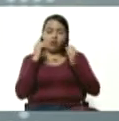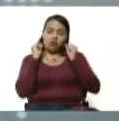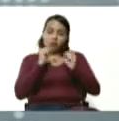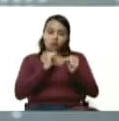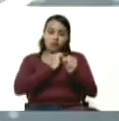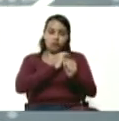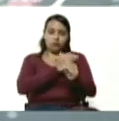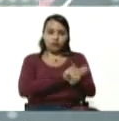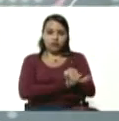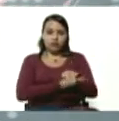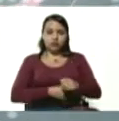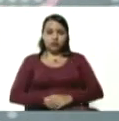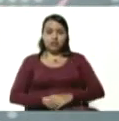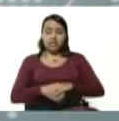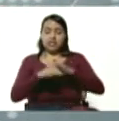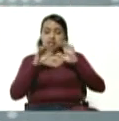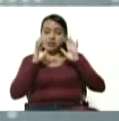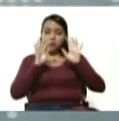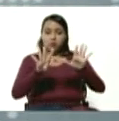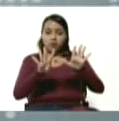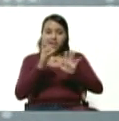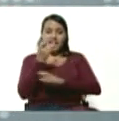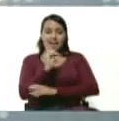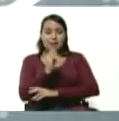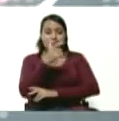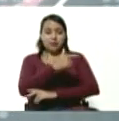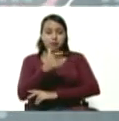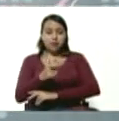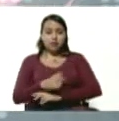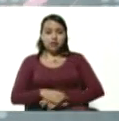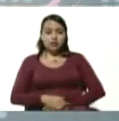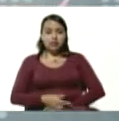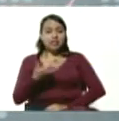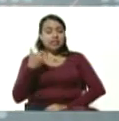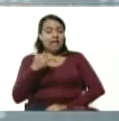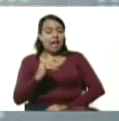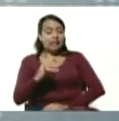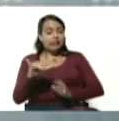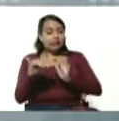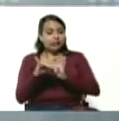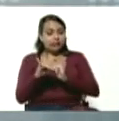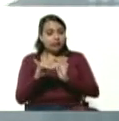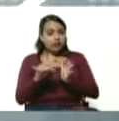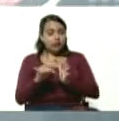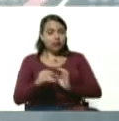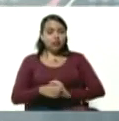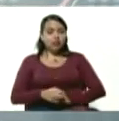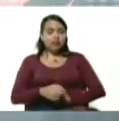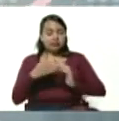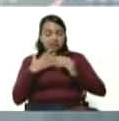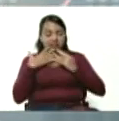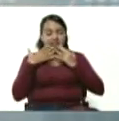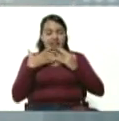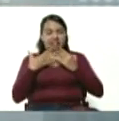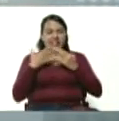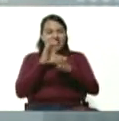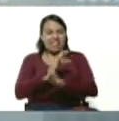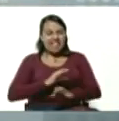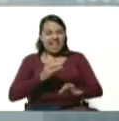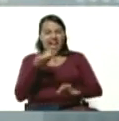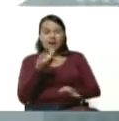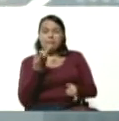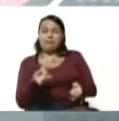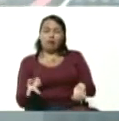moderada y 9 son personas que están luchando por su vida y presentan insuficiencia respiratoria grave